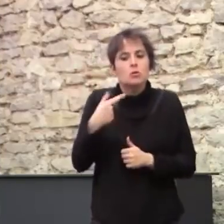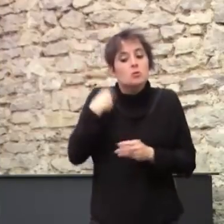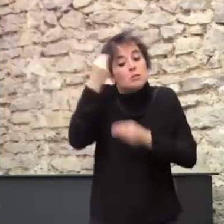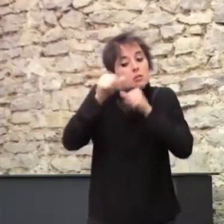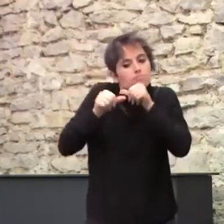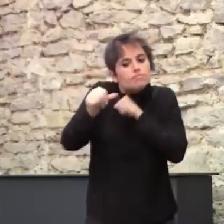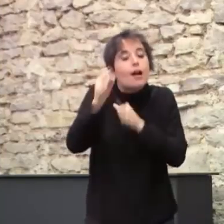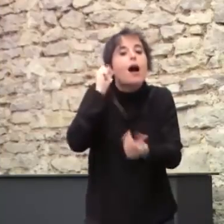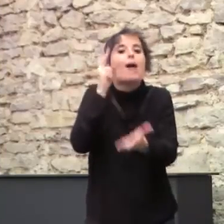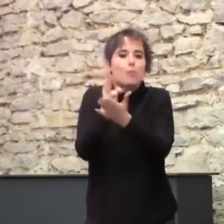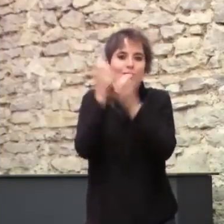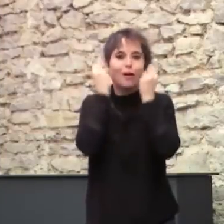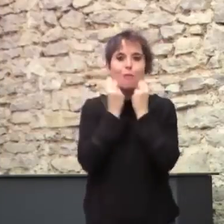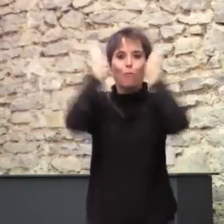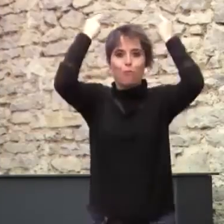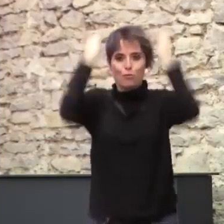apostar